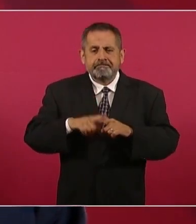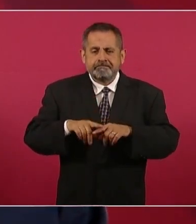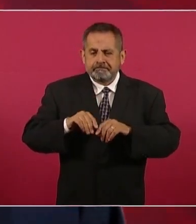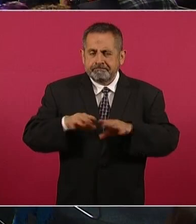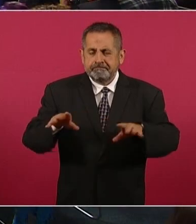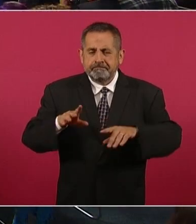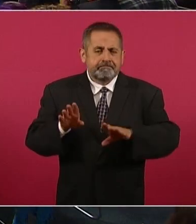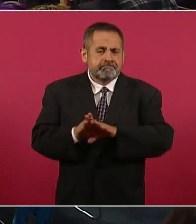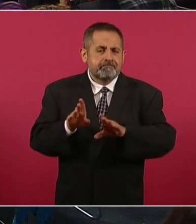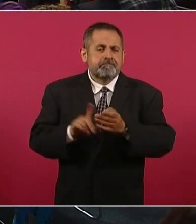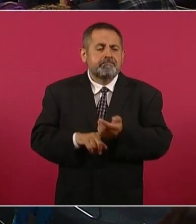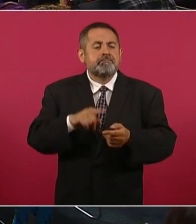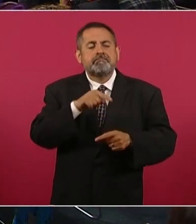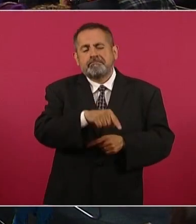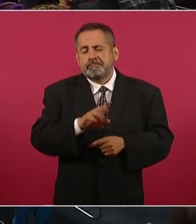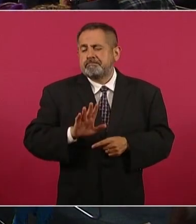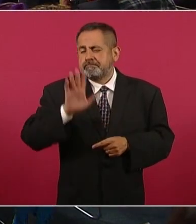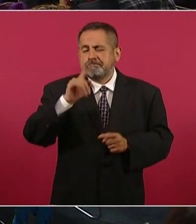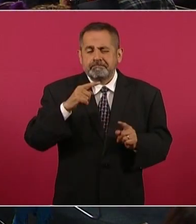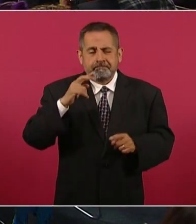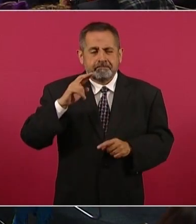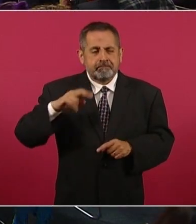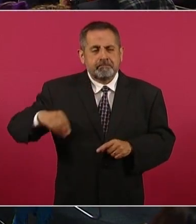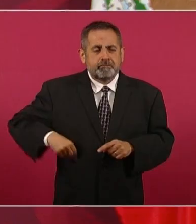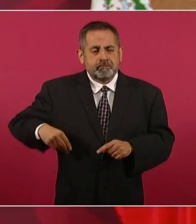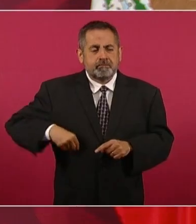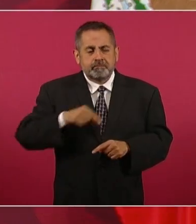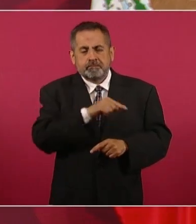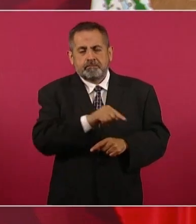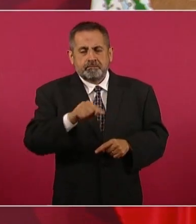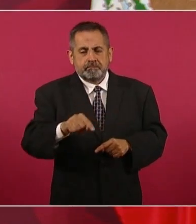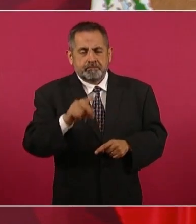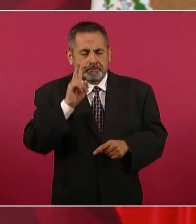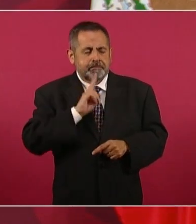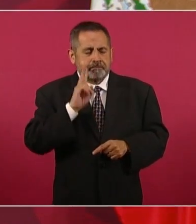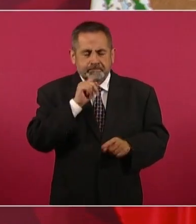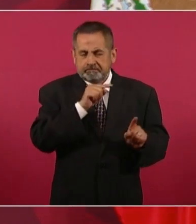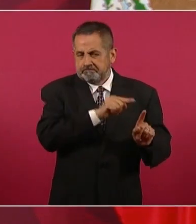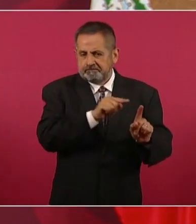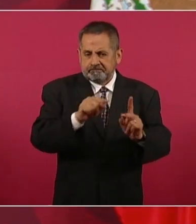información sobre los posibles responsables de estos crímenes.